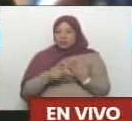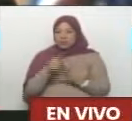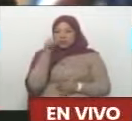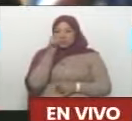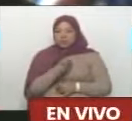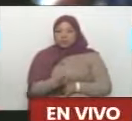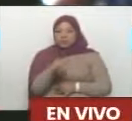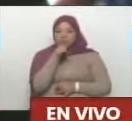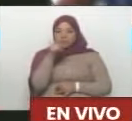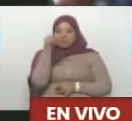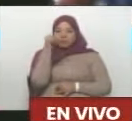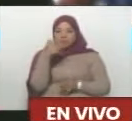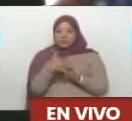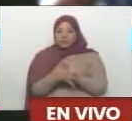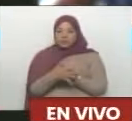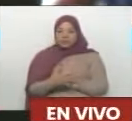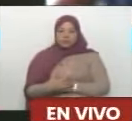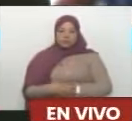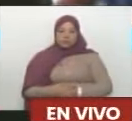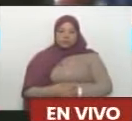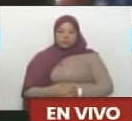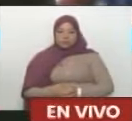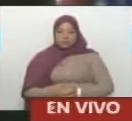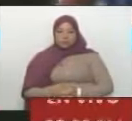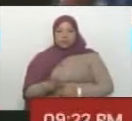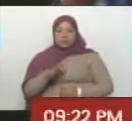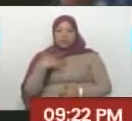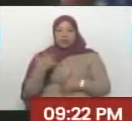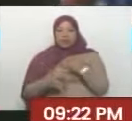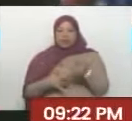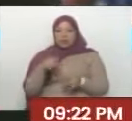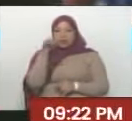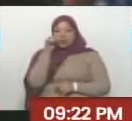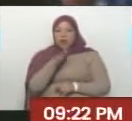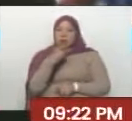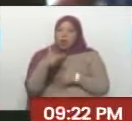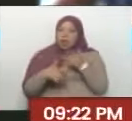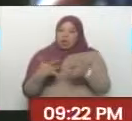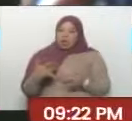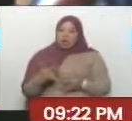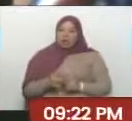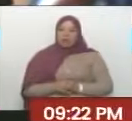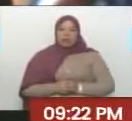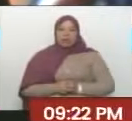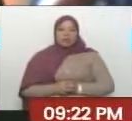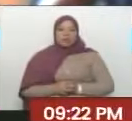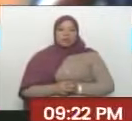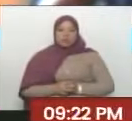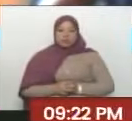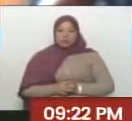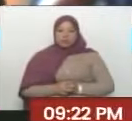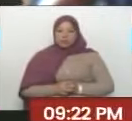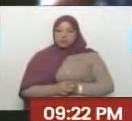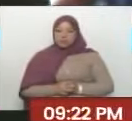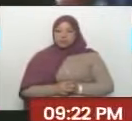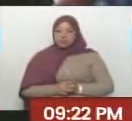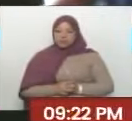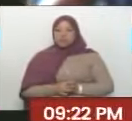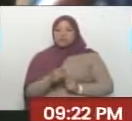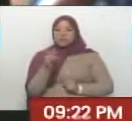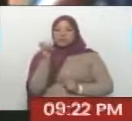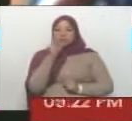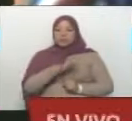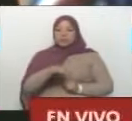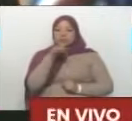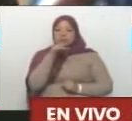de obra de pueblo. Y es lo que nosotros podemos hacer. Porque gente amiga que conozco desde hace tanto tiempo,